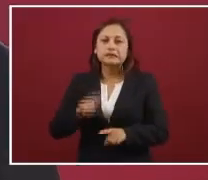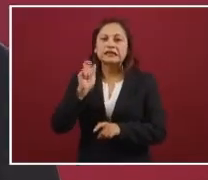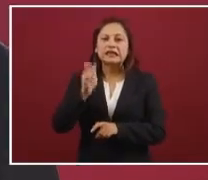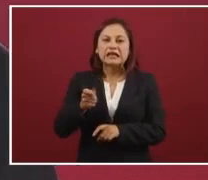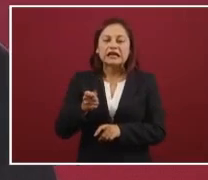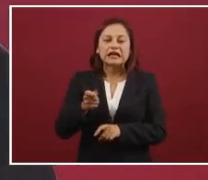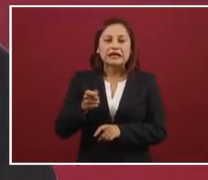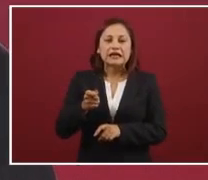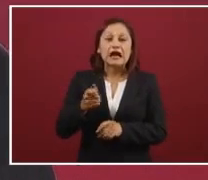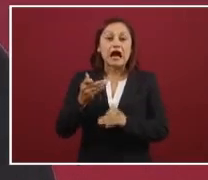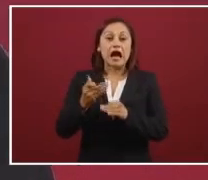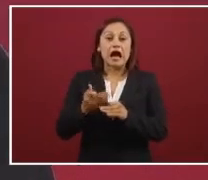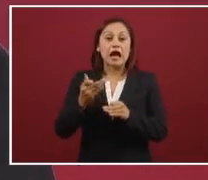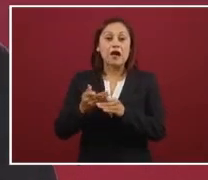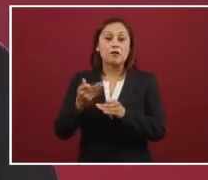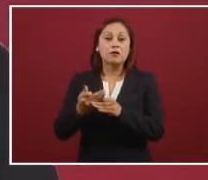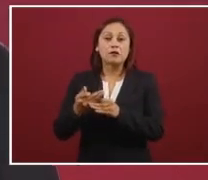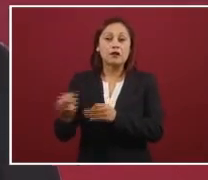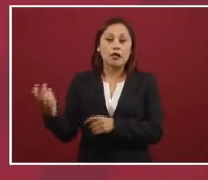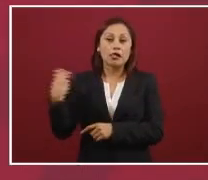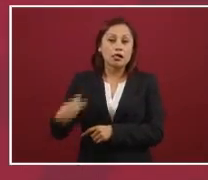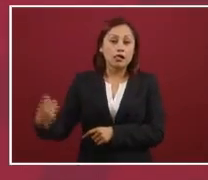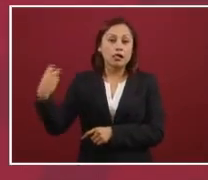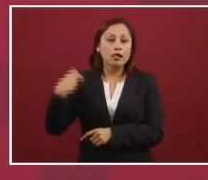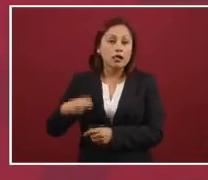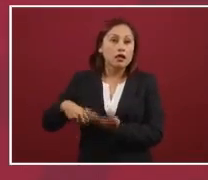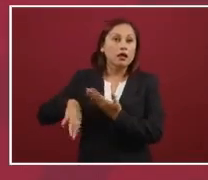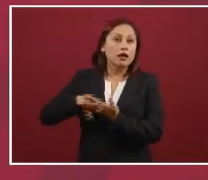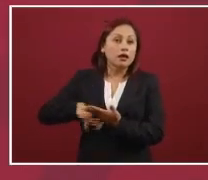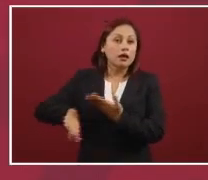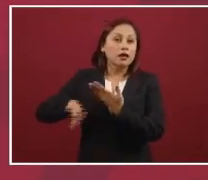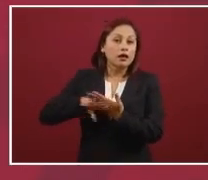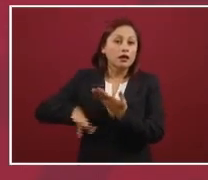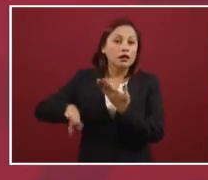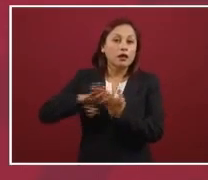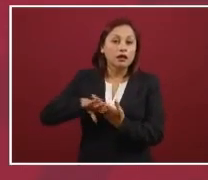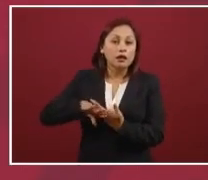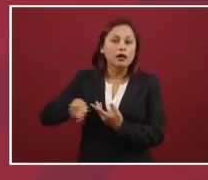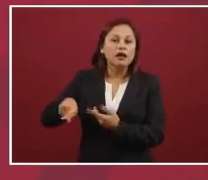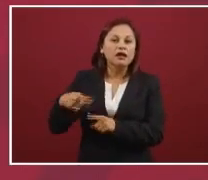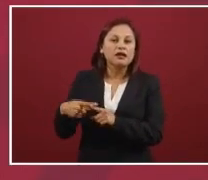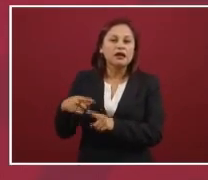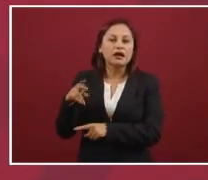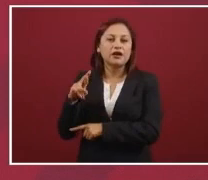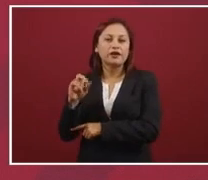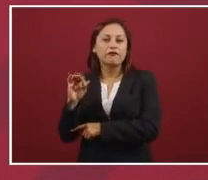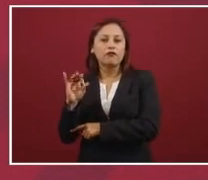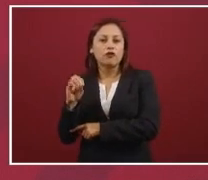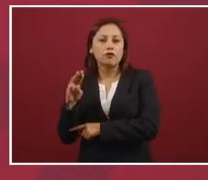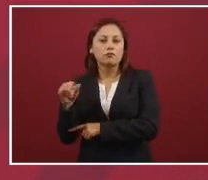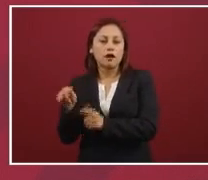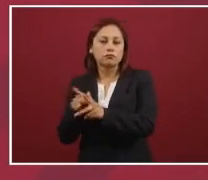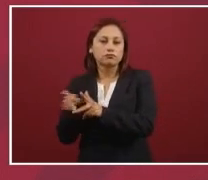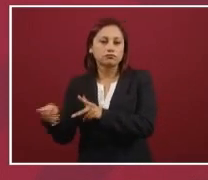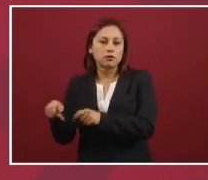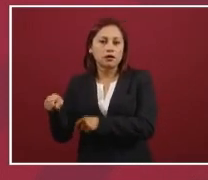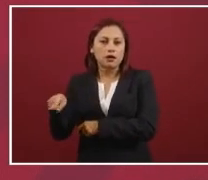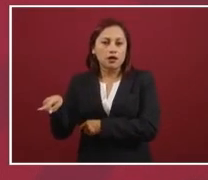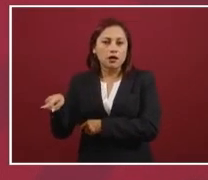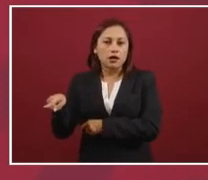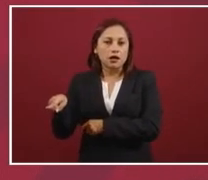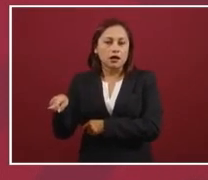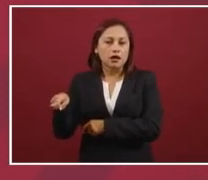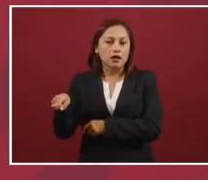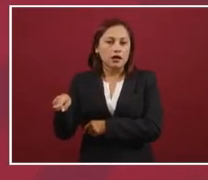difamación permanente del Reforma sin las redes sociales, como